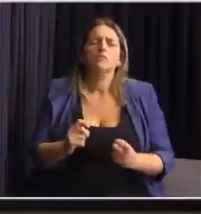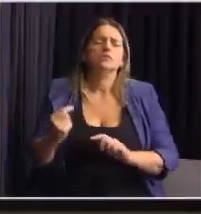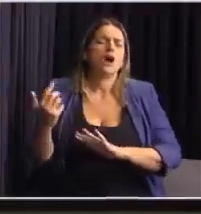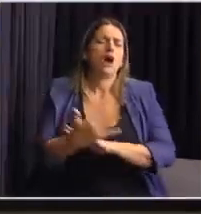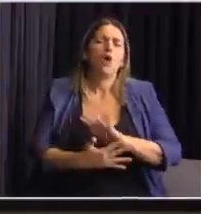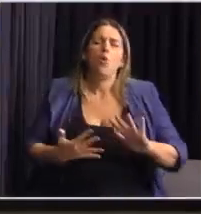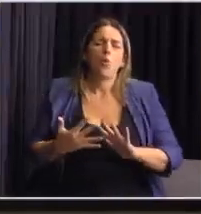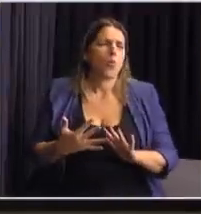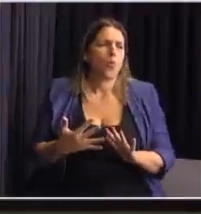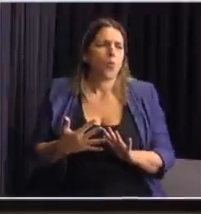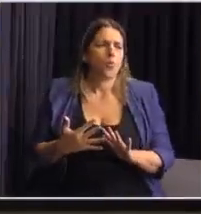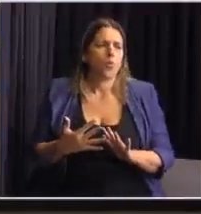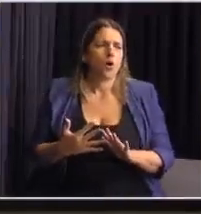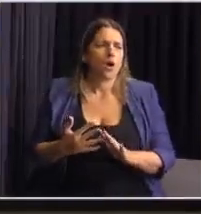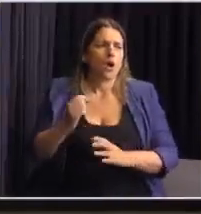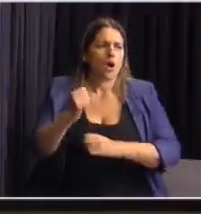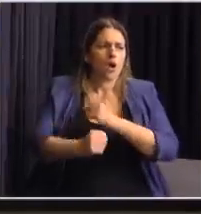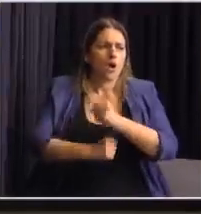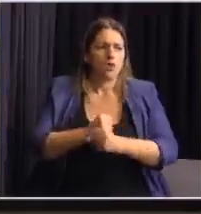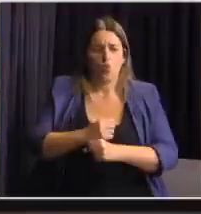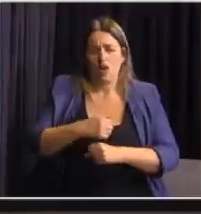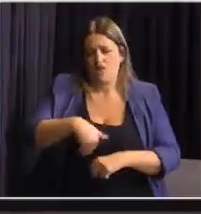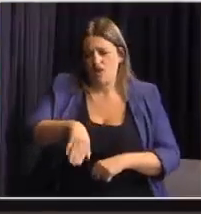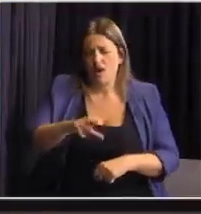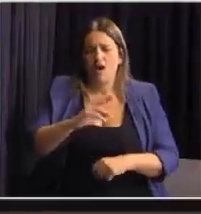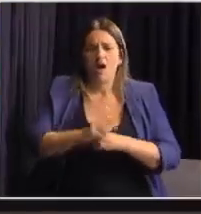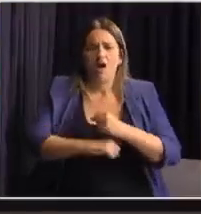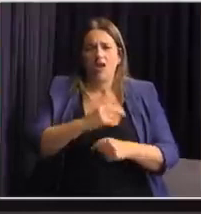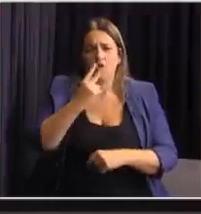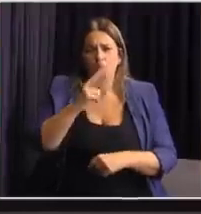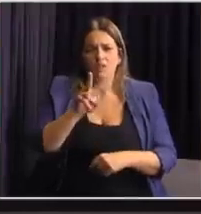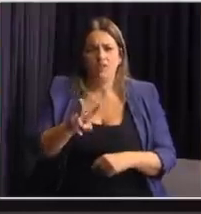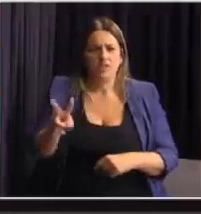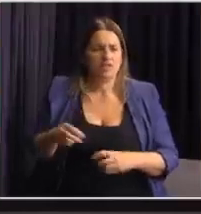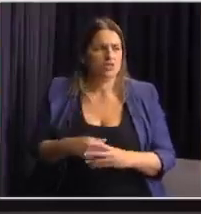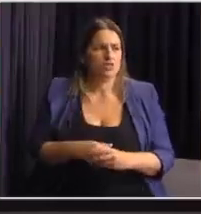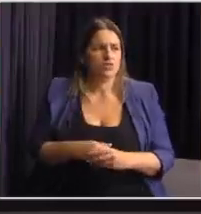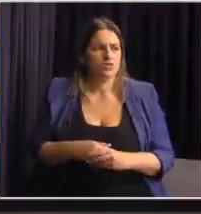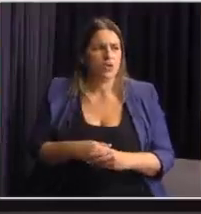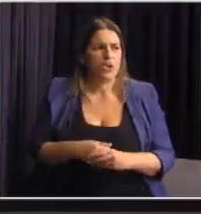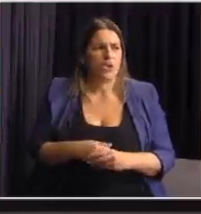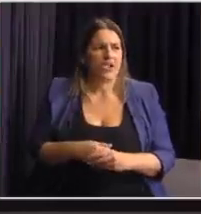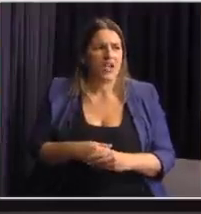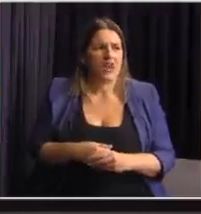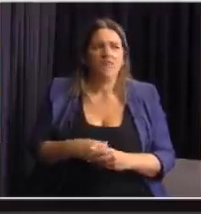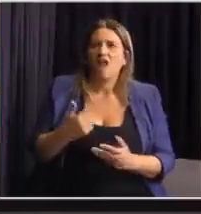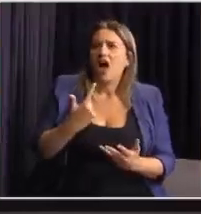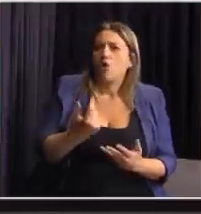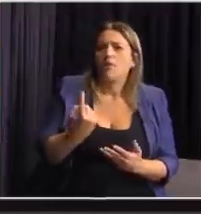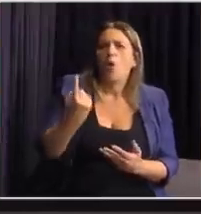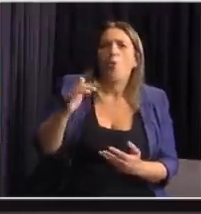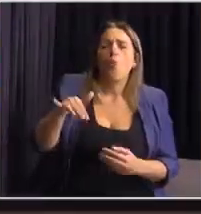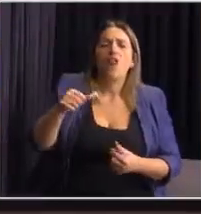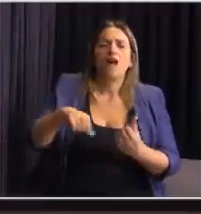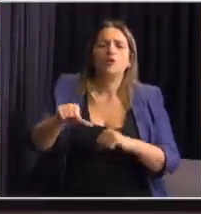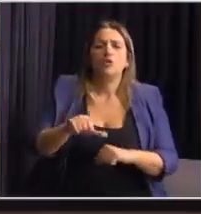forma anual a partir de 2022? Y si el país va a migrar hacia solo uno o dos proveedores de vacunas el